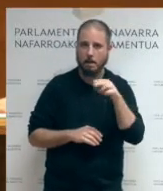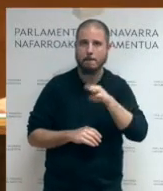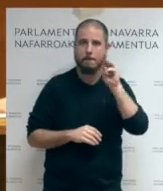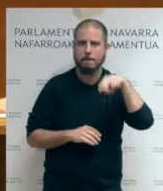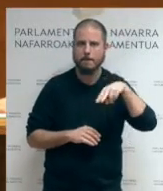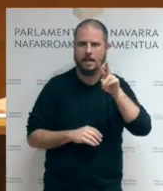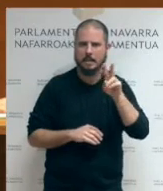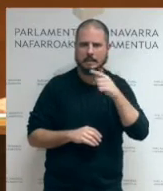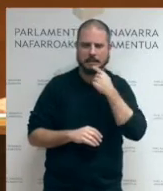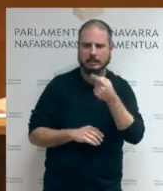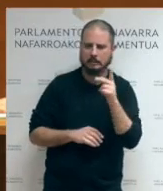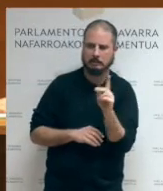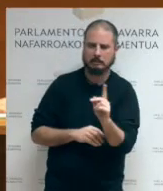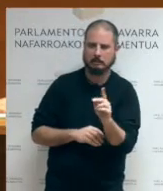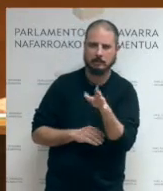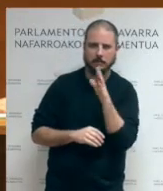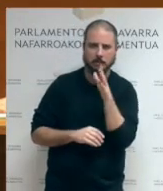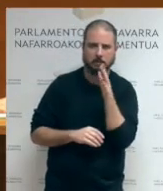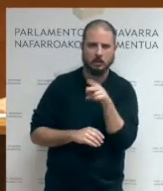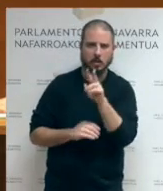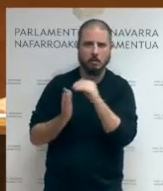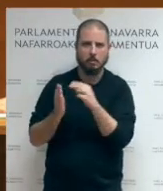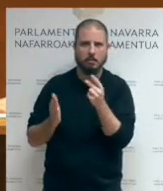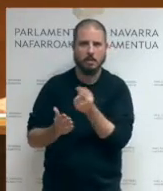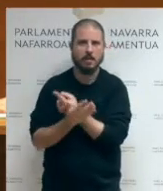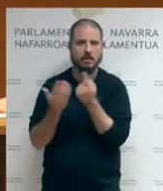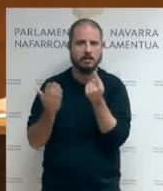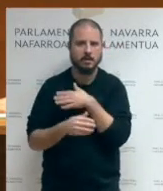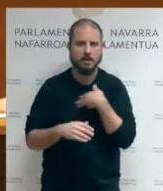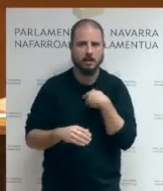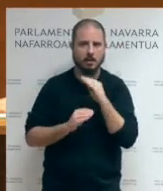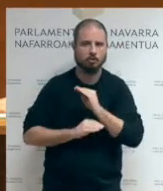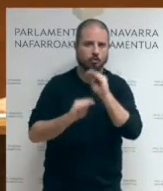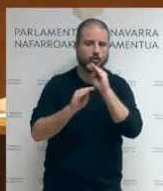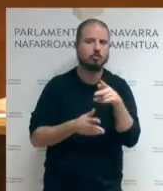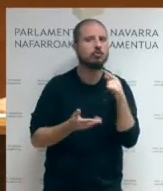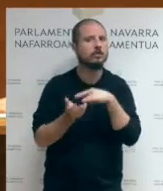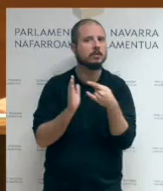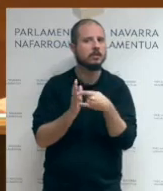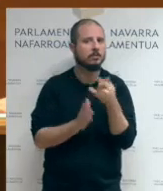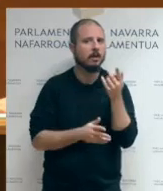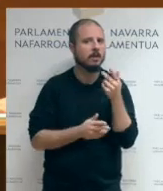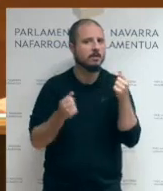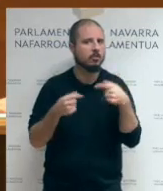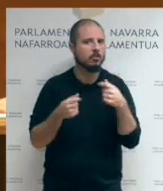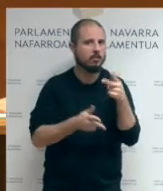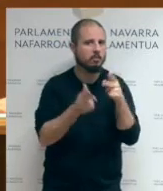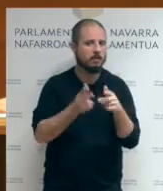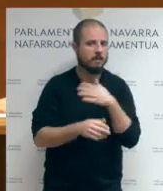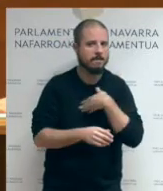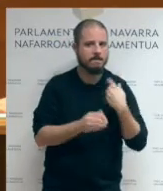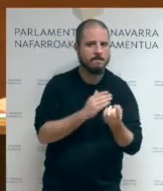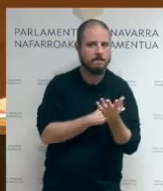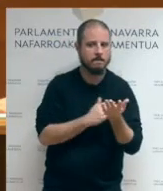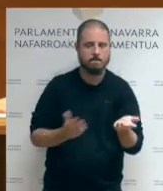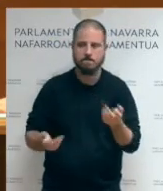entredicho al proponer en 2016 la creación de un sistema de seguridad social vasca. Nosotros, desde luego, no vamos a participar